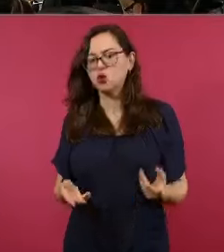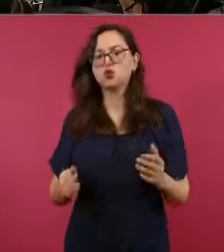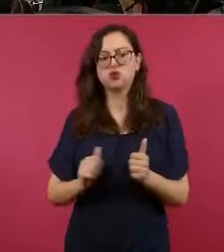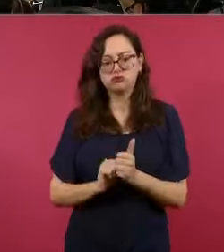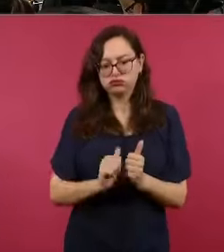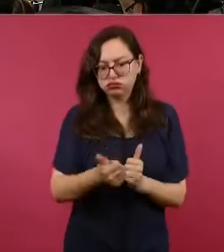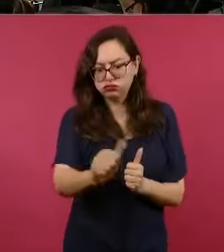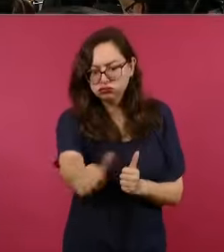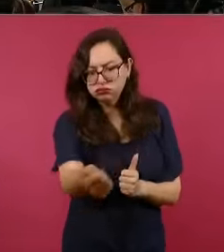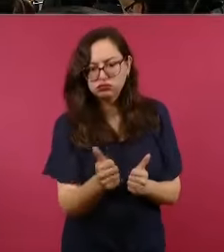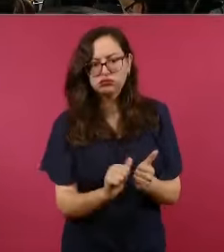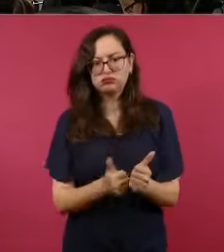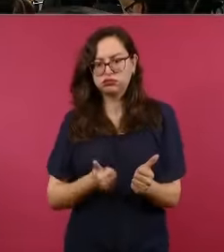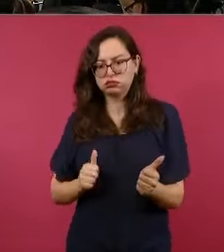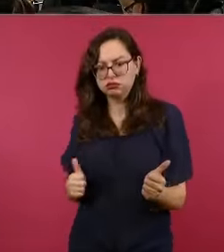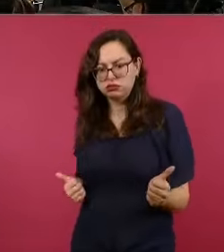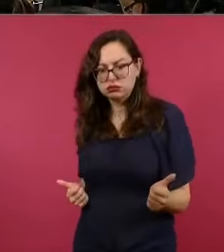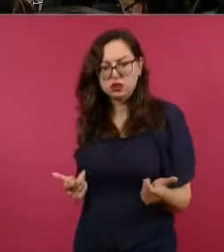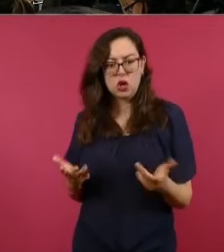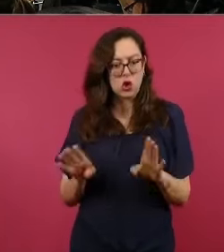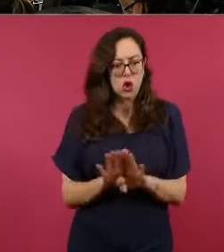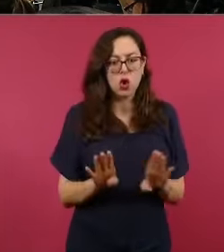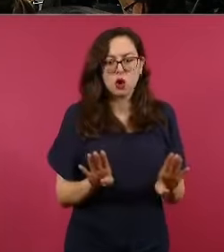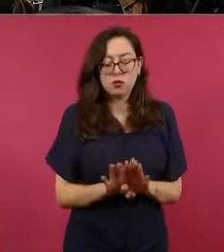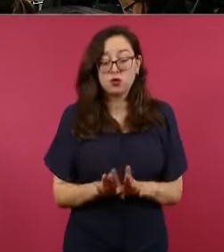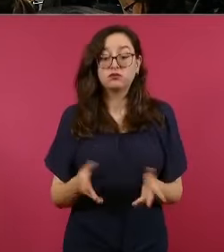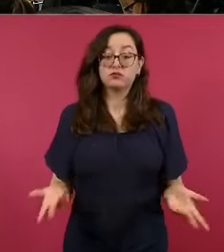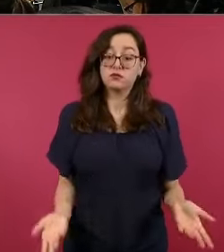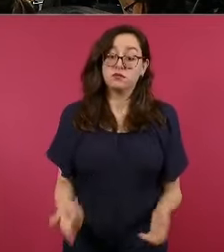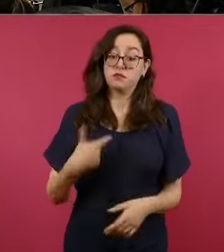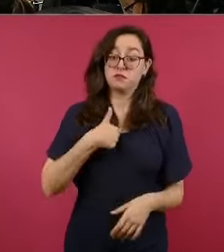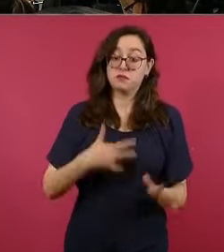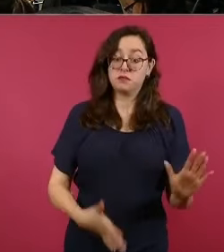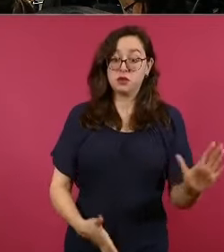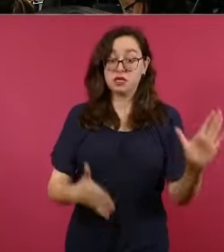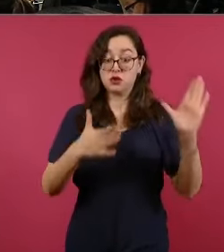compromiso de dejar